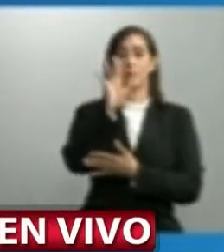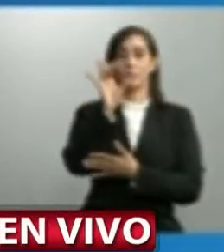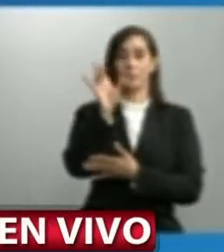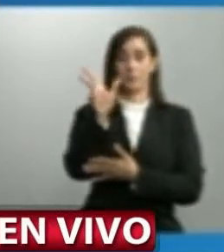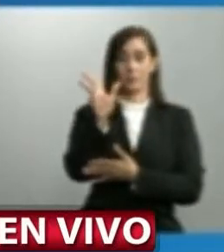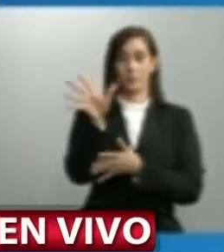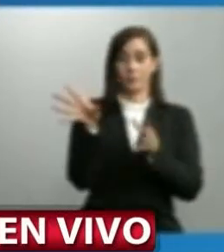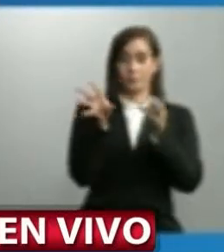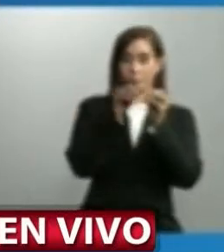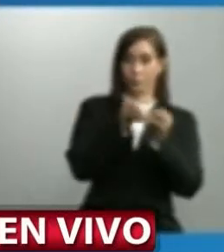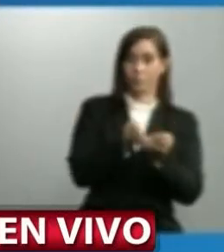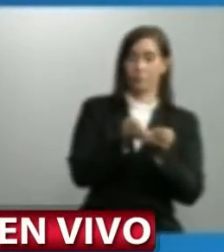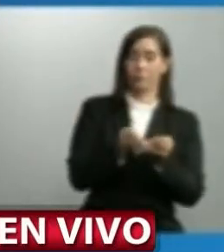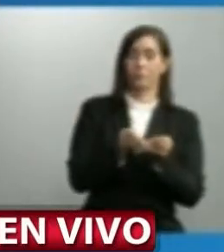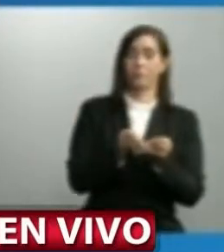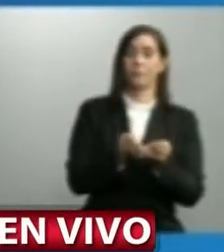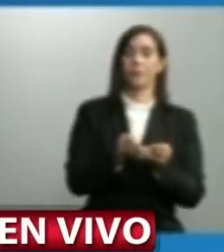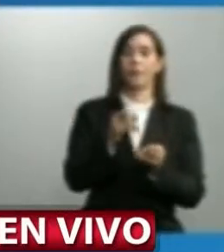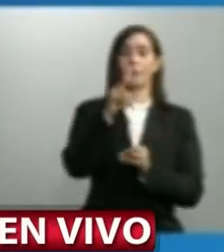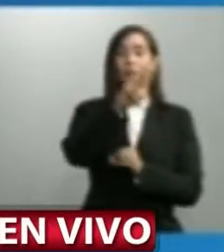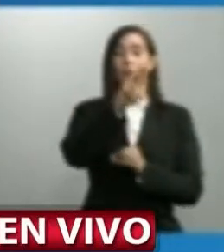453 acumulados,